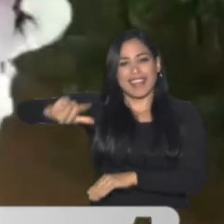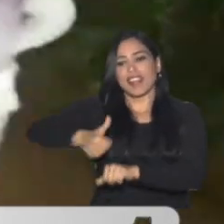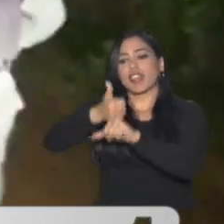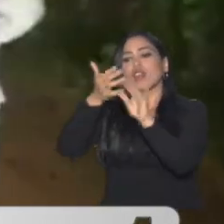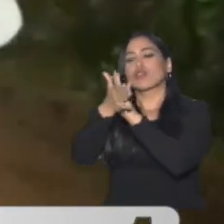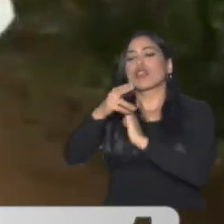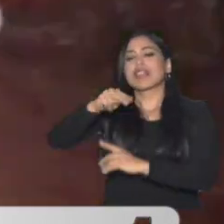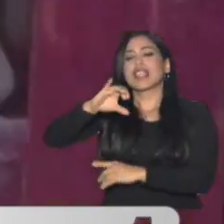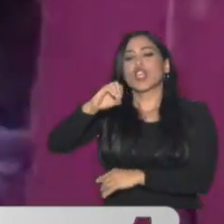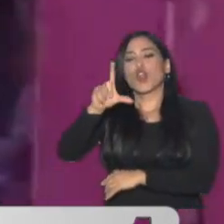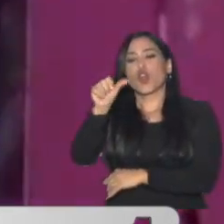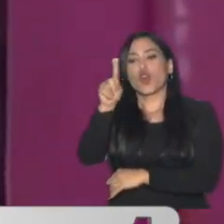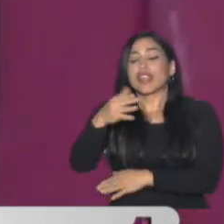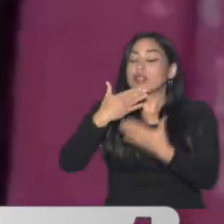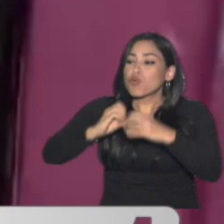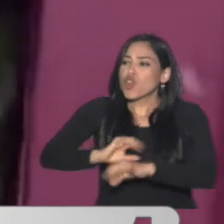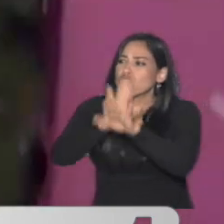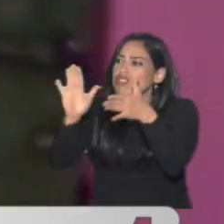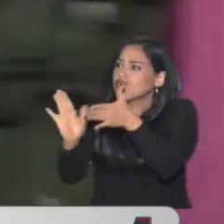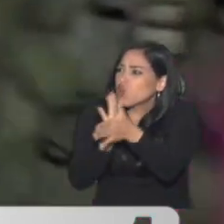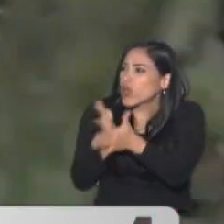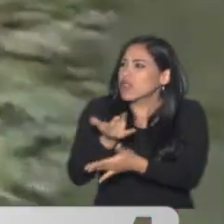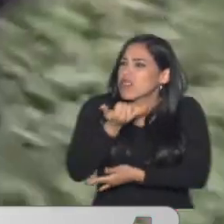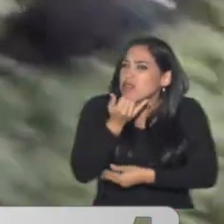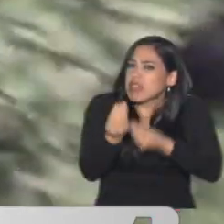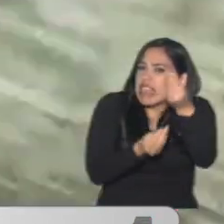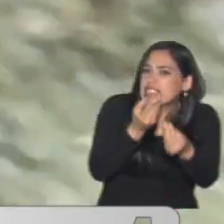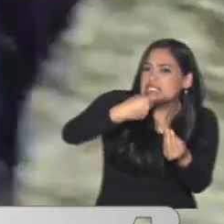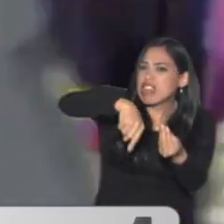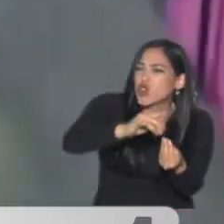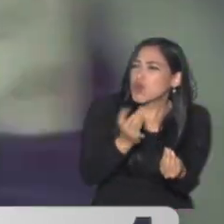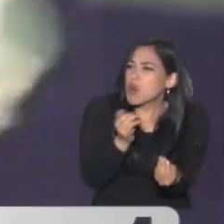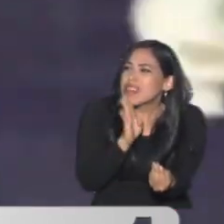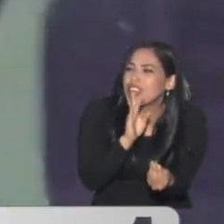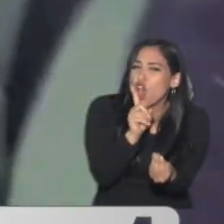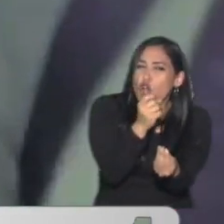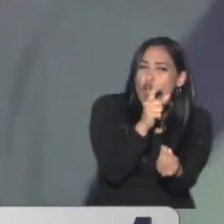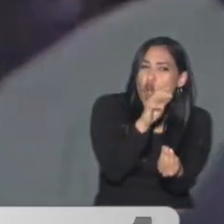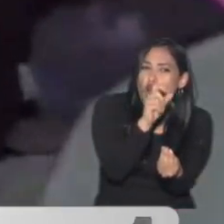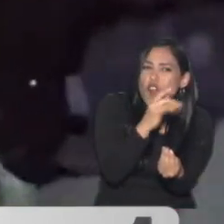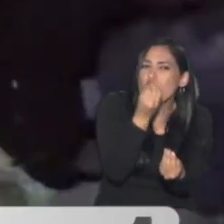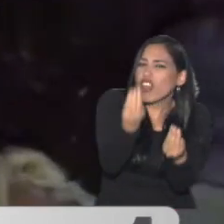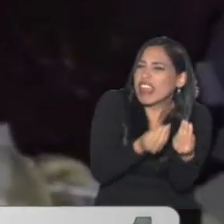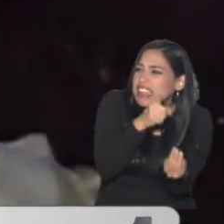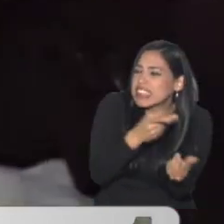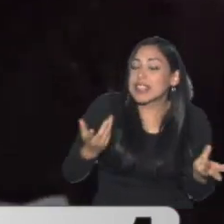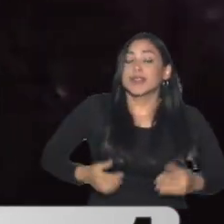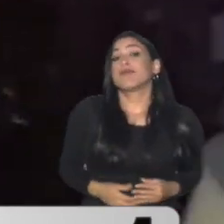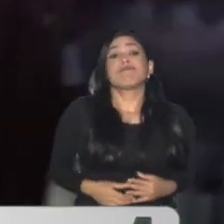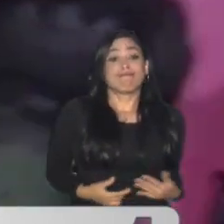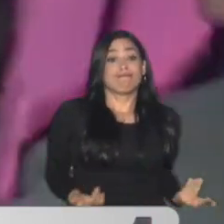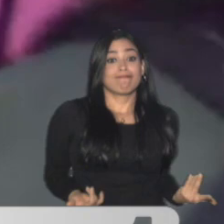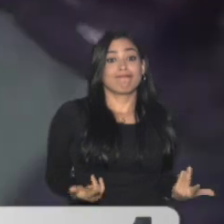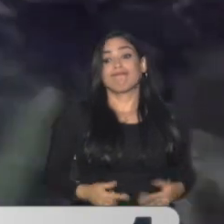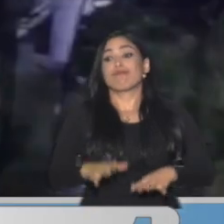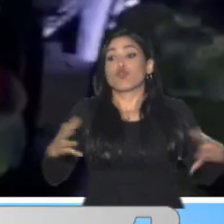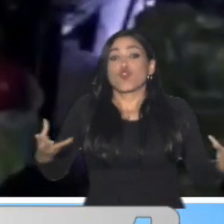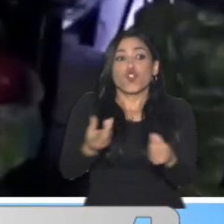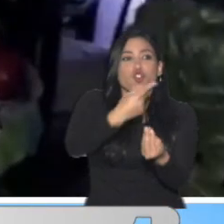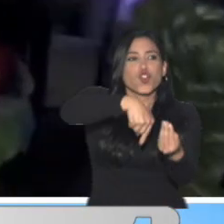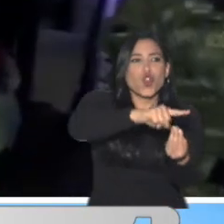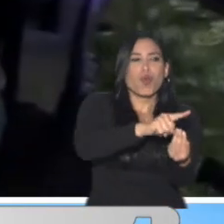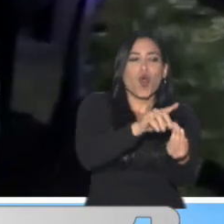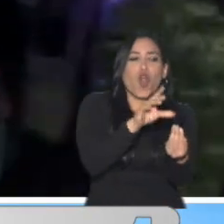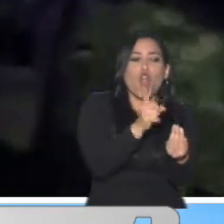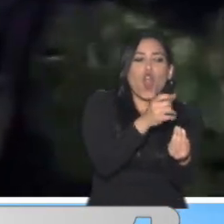nicolás zapata muy buenos días general que hacía esta banda integrantes del clan del golf también estamos afectando a su estructura en el del